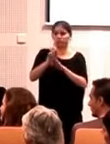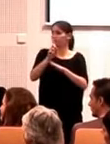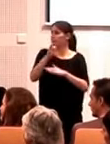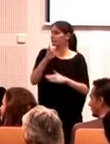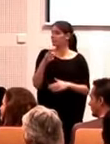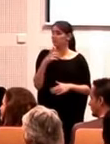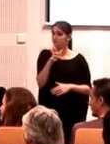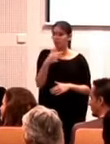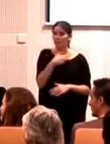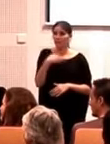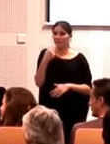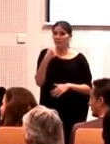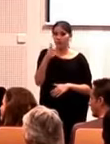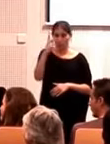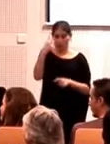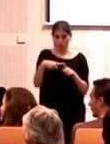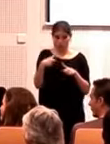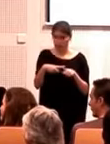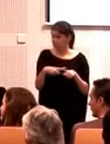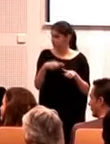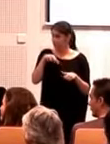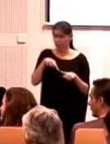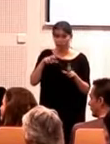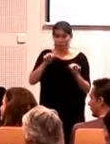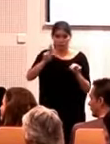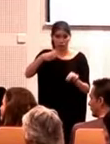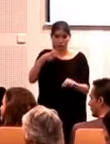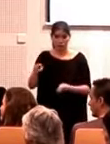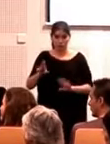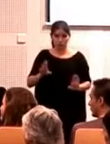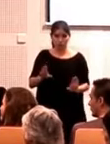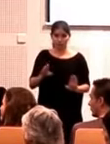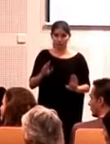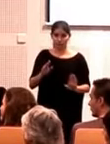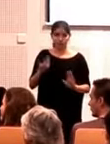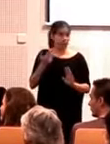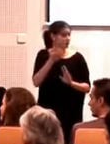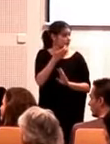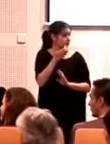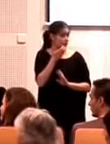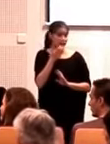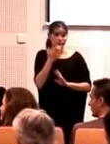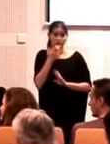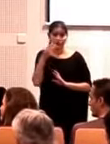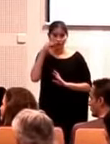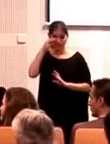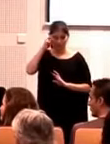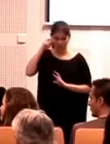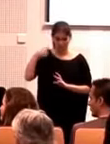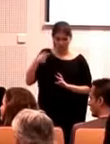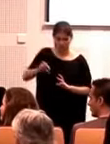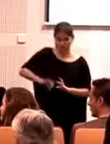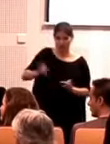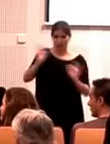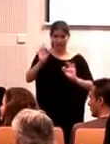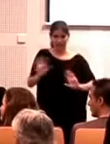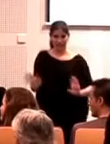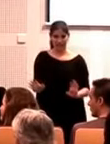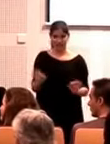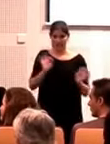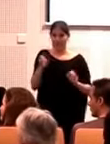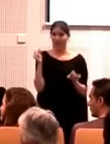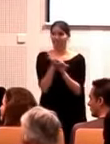También os quiero decir una cosa. Esto no acaba nunca. O sea, esto de que soy un experto y tal, eso para nada. O